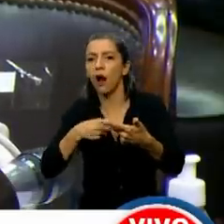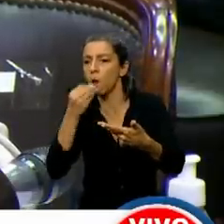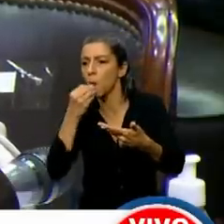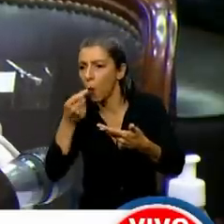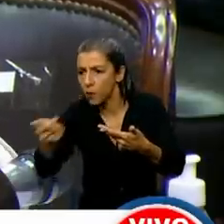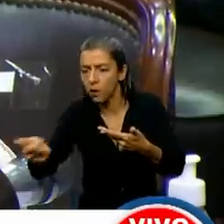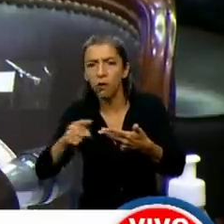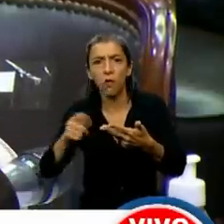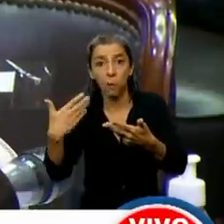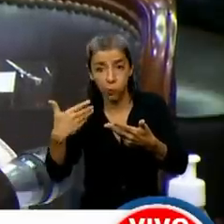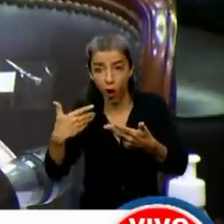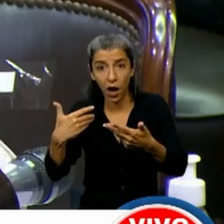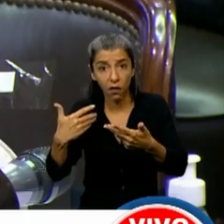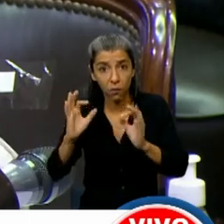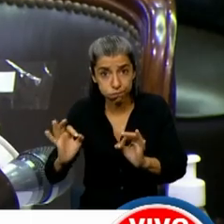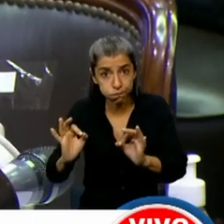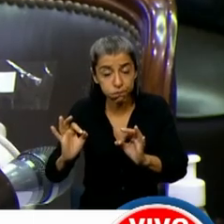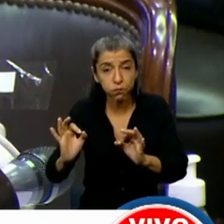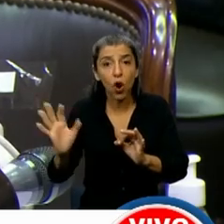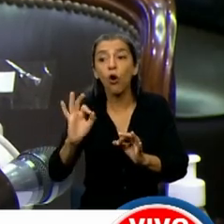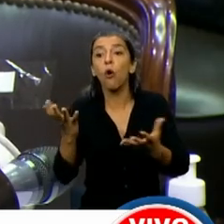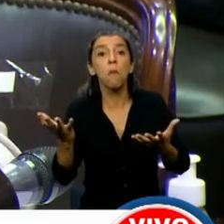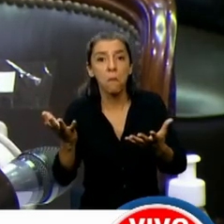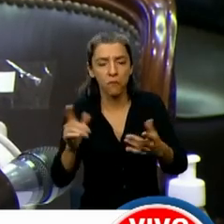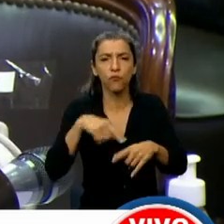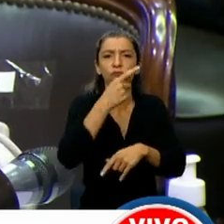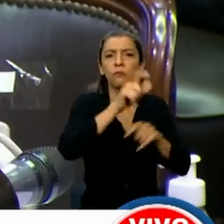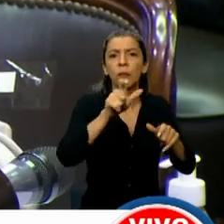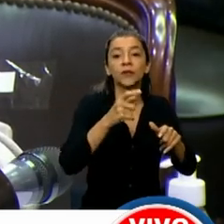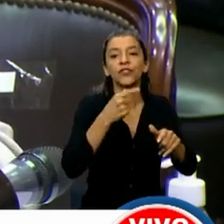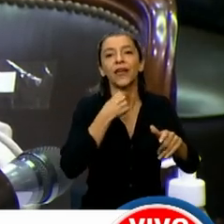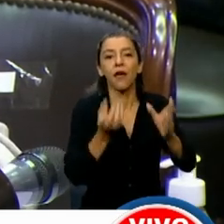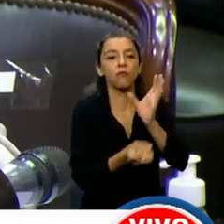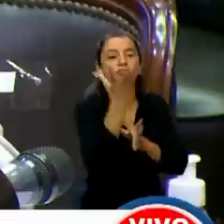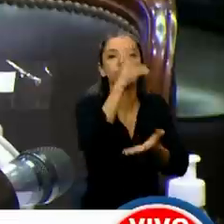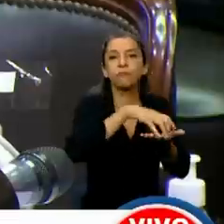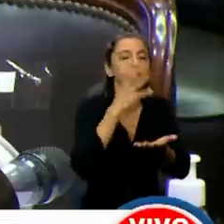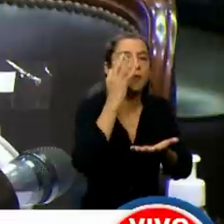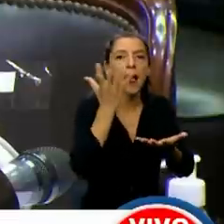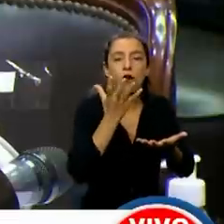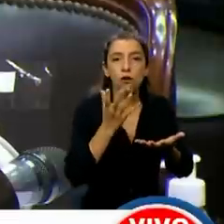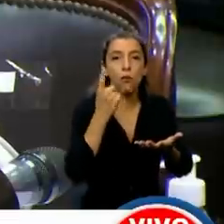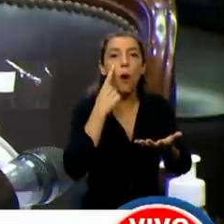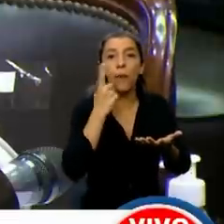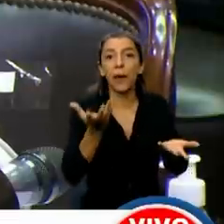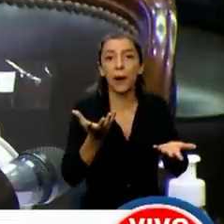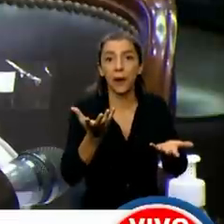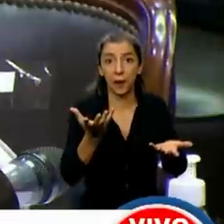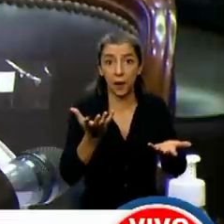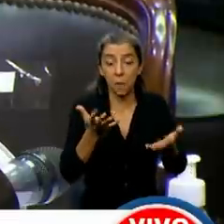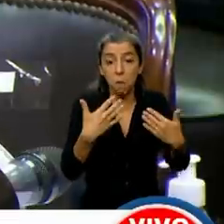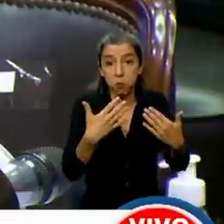a los emprendedores que quieren saber si el ano si le añado próxima van a poder seguir desarrollando